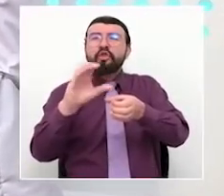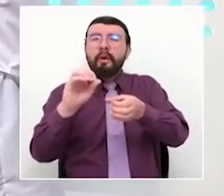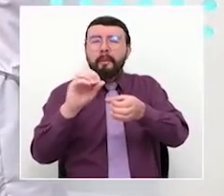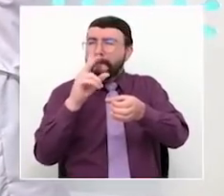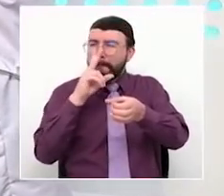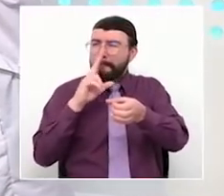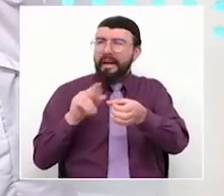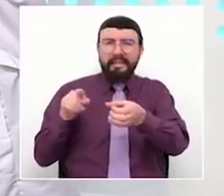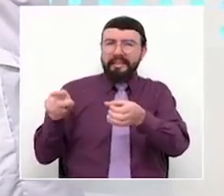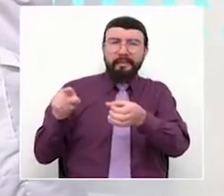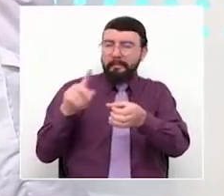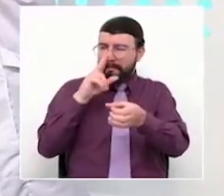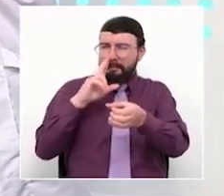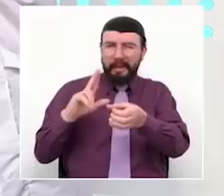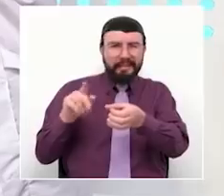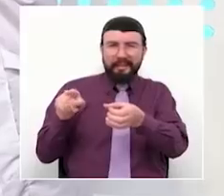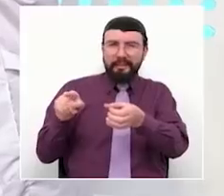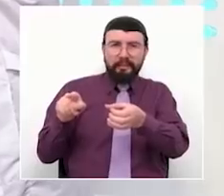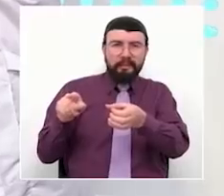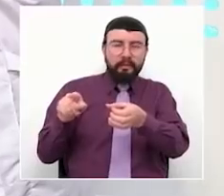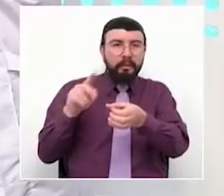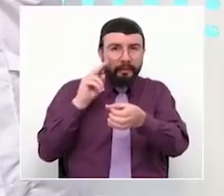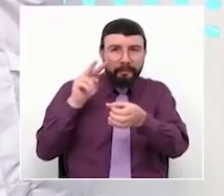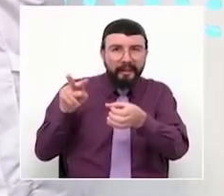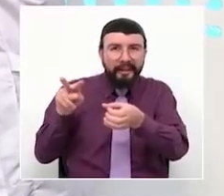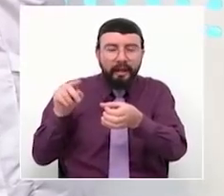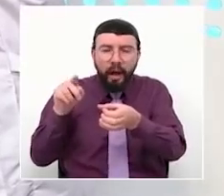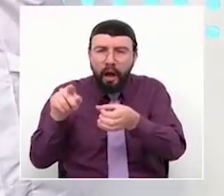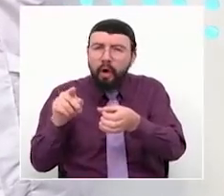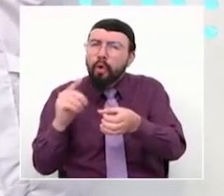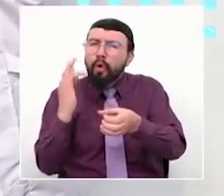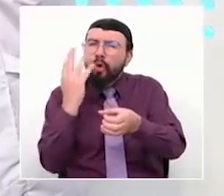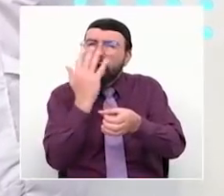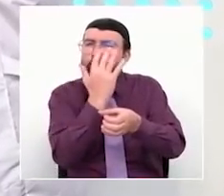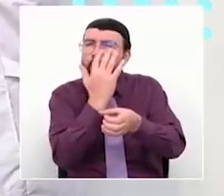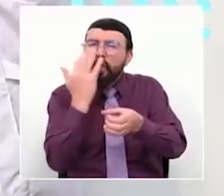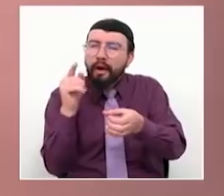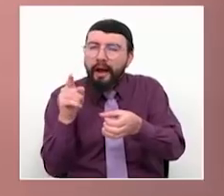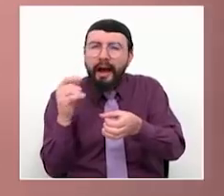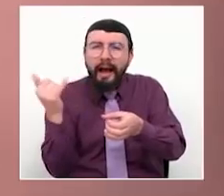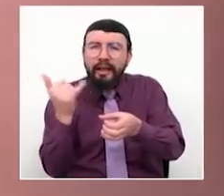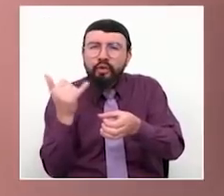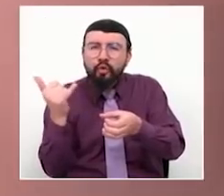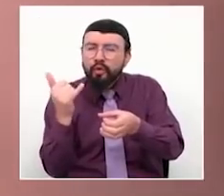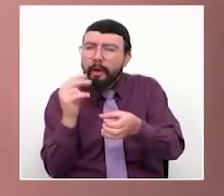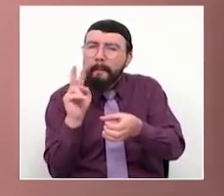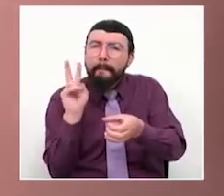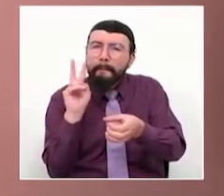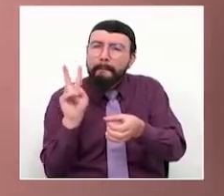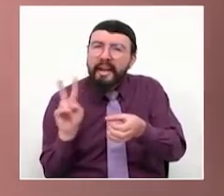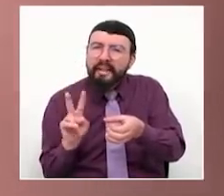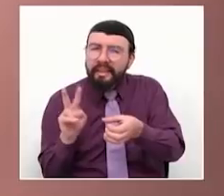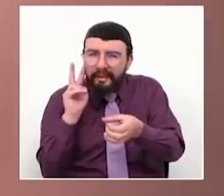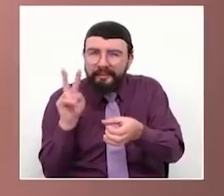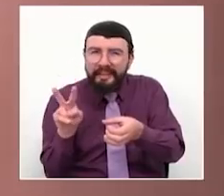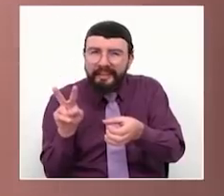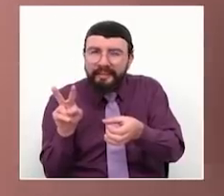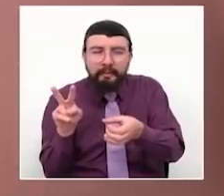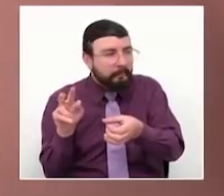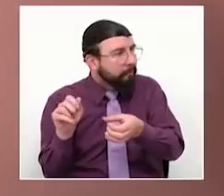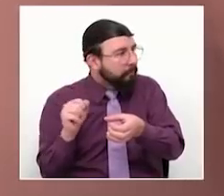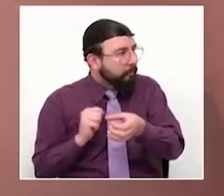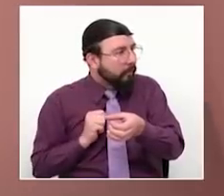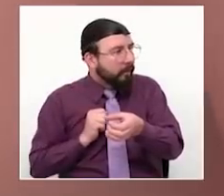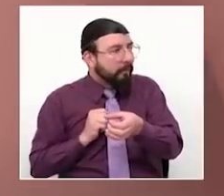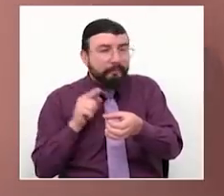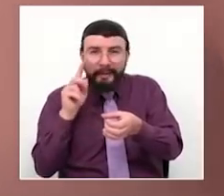parecidos a este. Este disco, miren, si alcanzan aquí a ver una coloración azul y una verde. De pronto alcanzan. Sí, ahí está, ahí